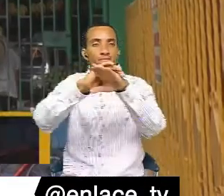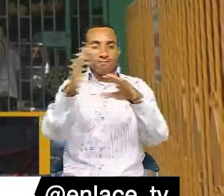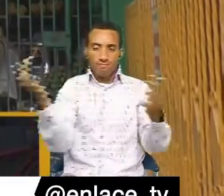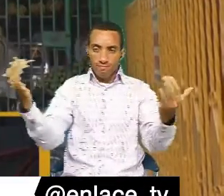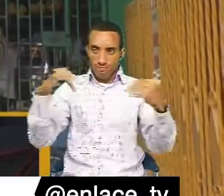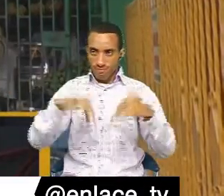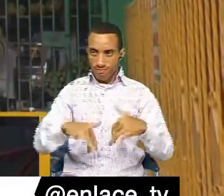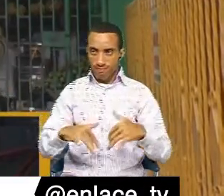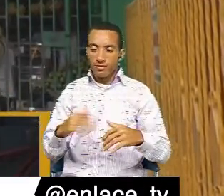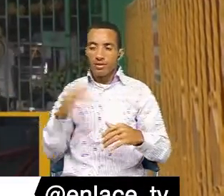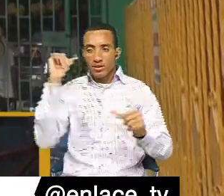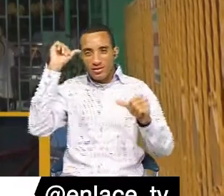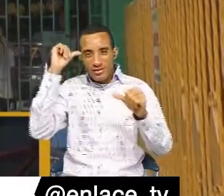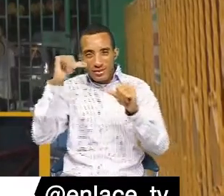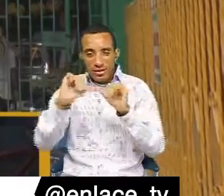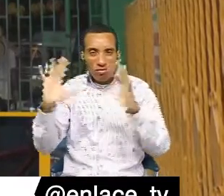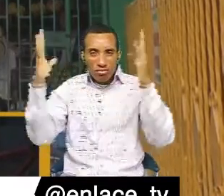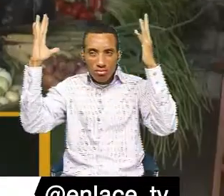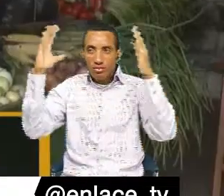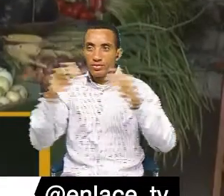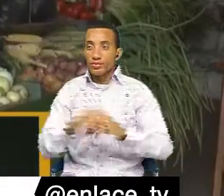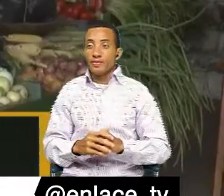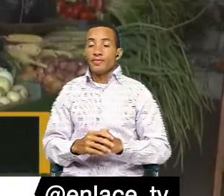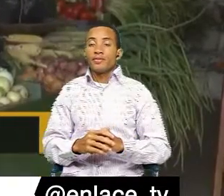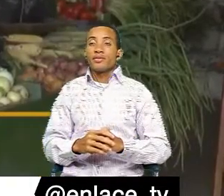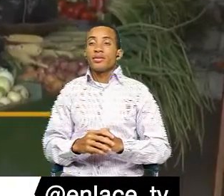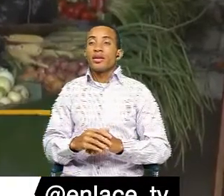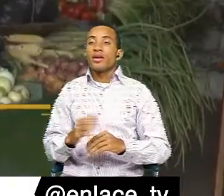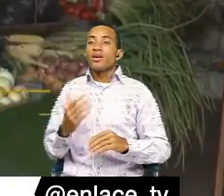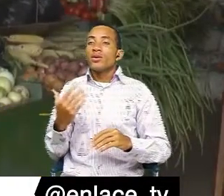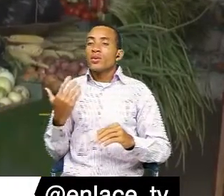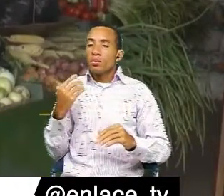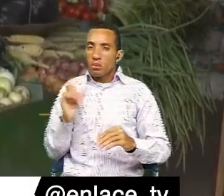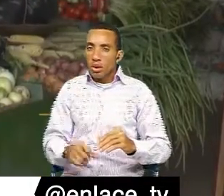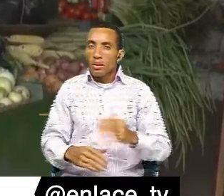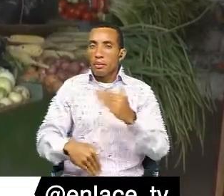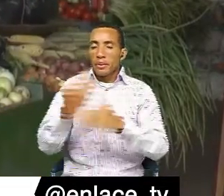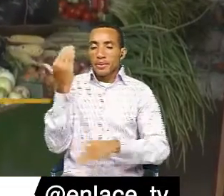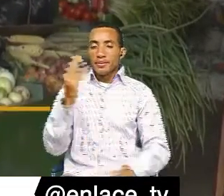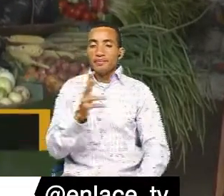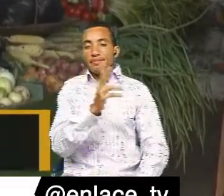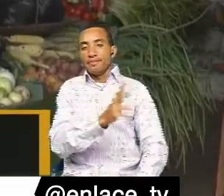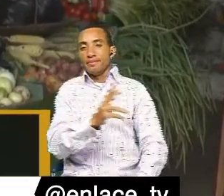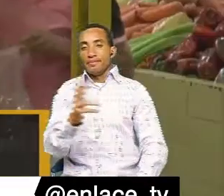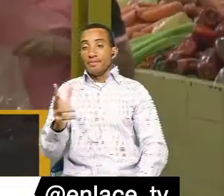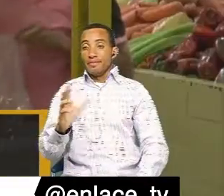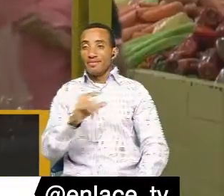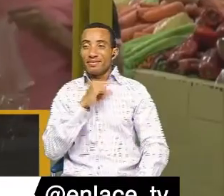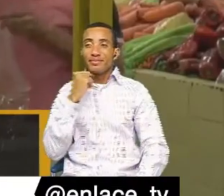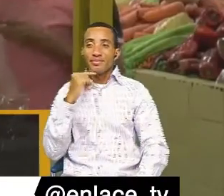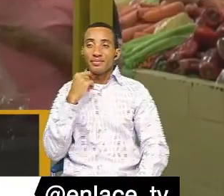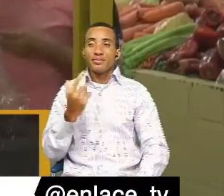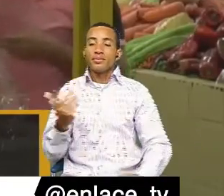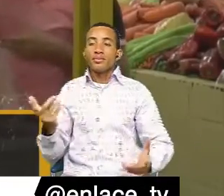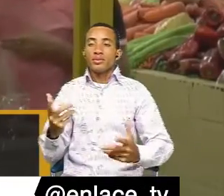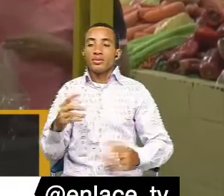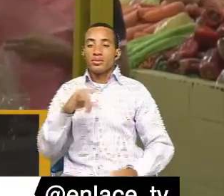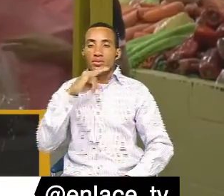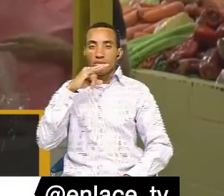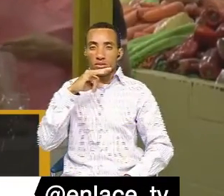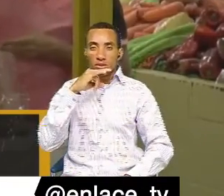Desde muy temprano, este viernes 28 de octubre, comenzará el festejo con una eucaristía y una alborada musical en las instalaciones ubicadas en el sector de